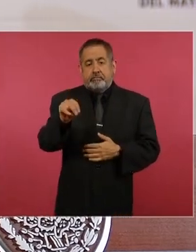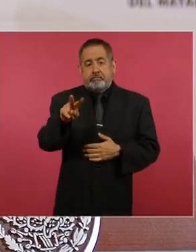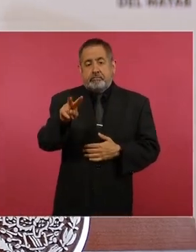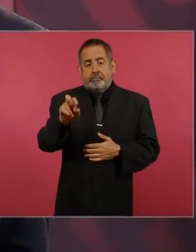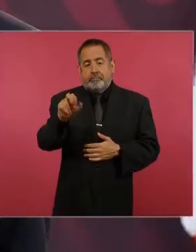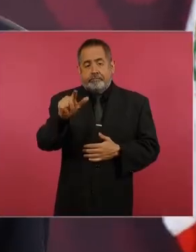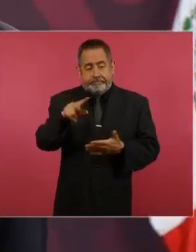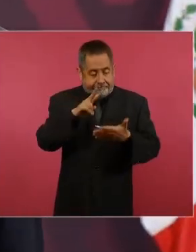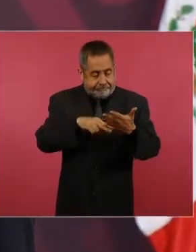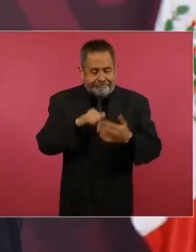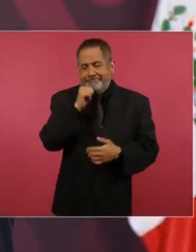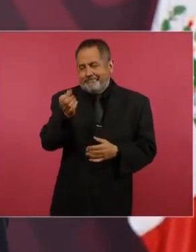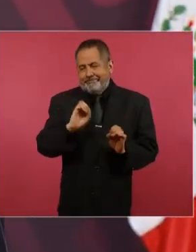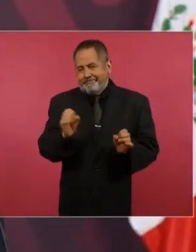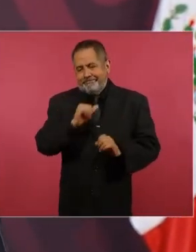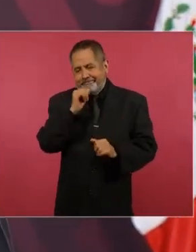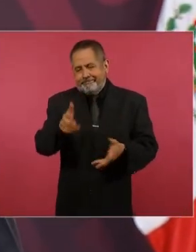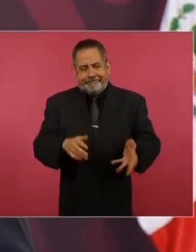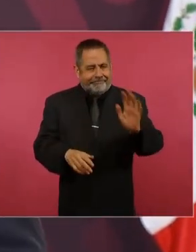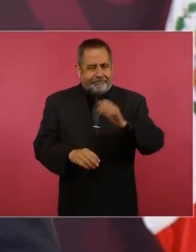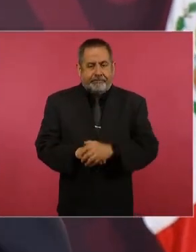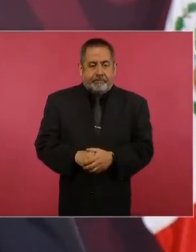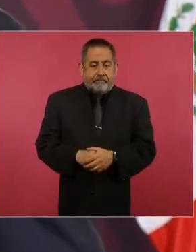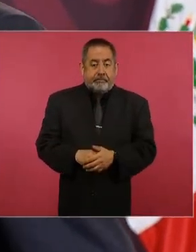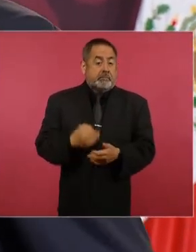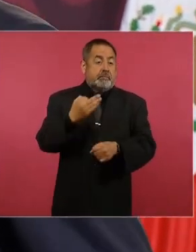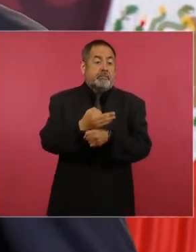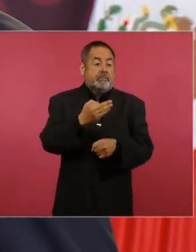que ahorita todo es